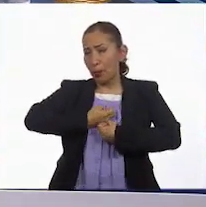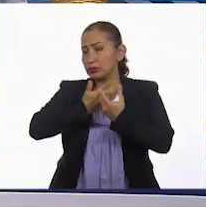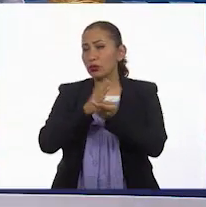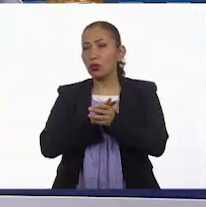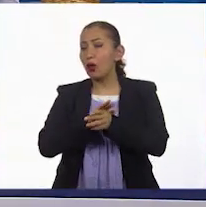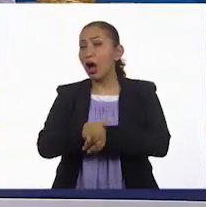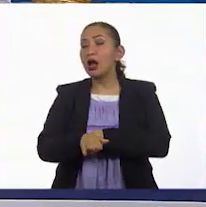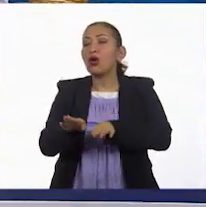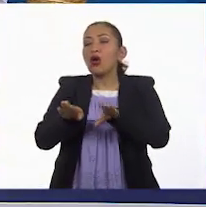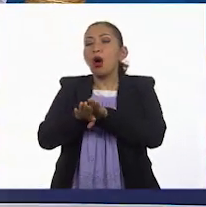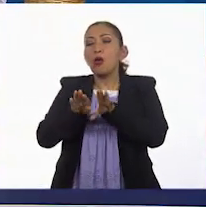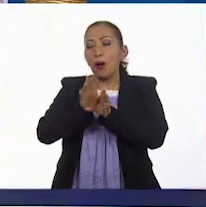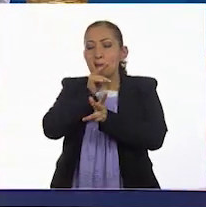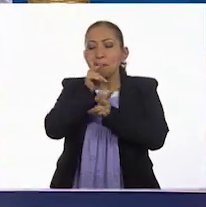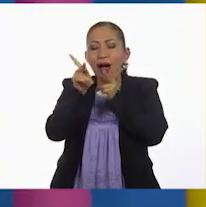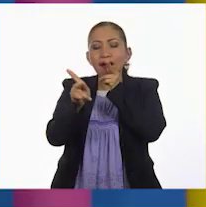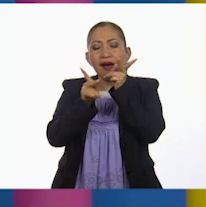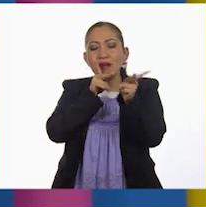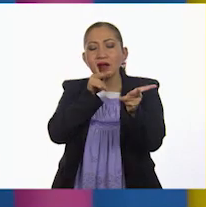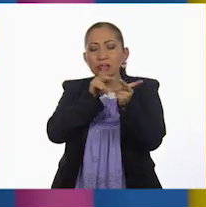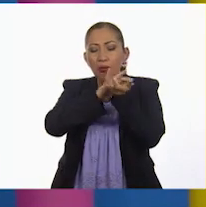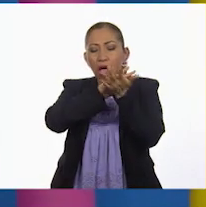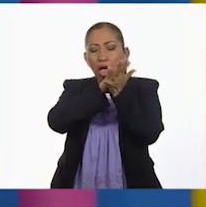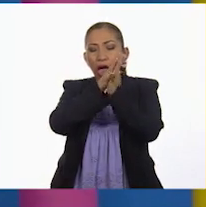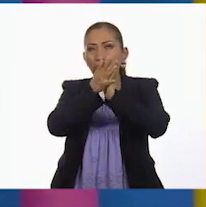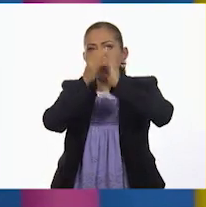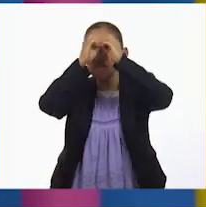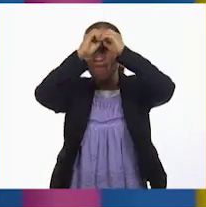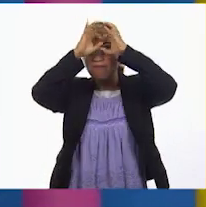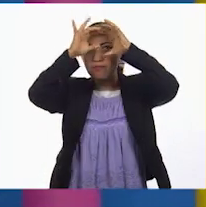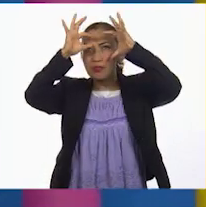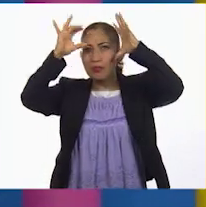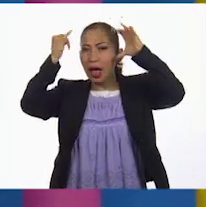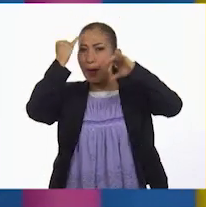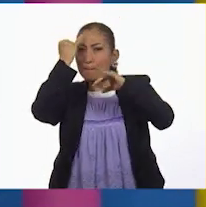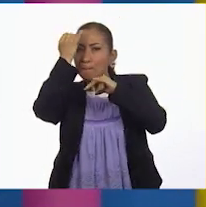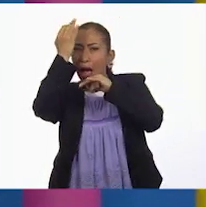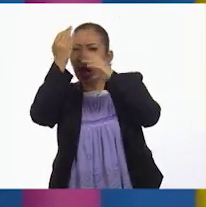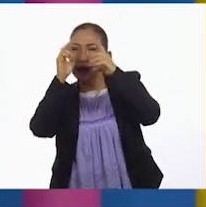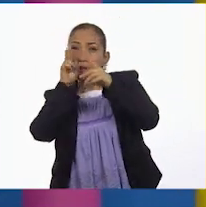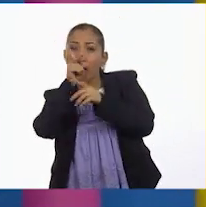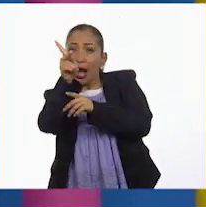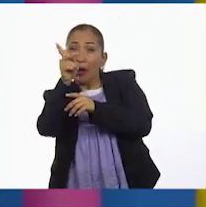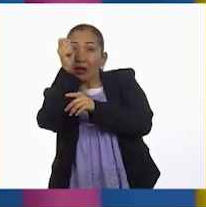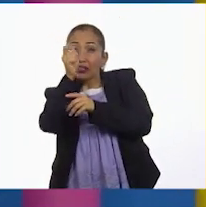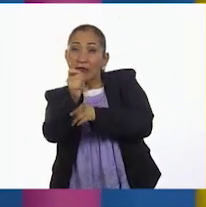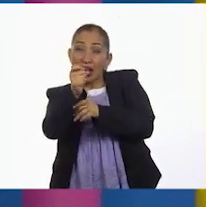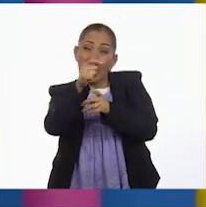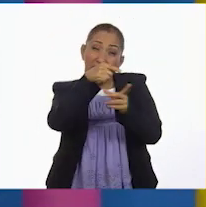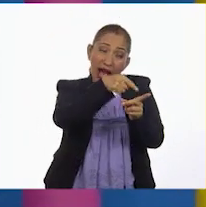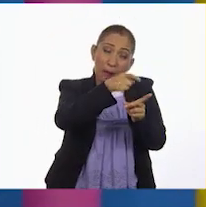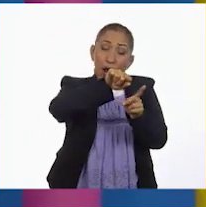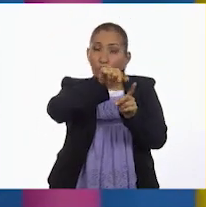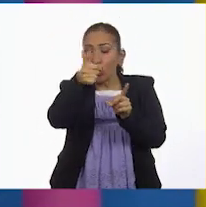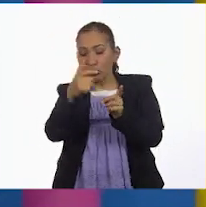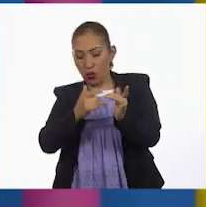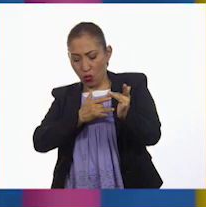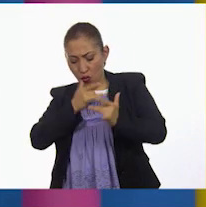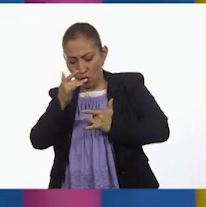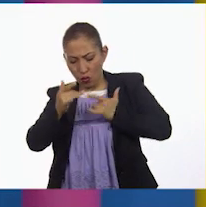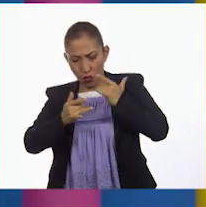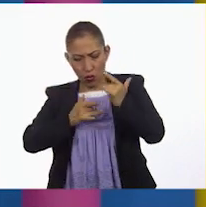poesía es cómo las palabras van formando imágenes en nuestra cabeza y a lo mejor la palabra significa una cosa, pero ya en el